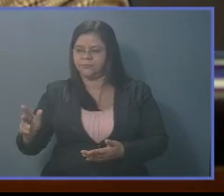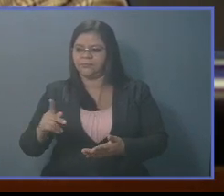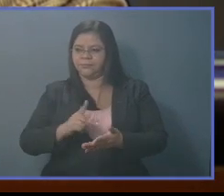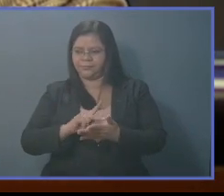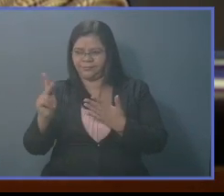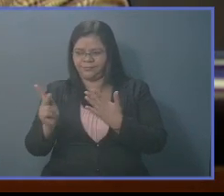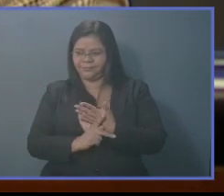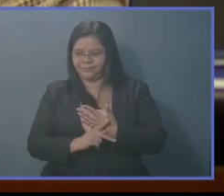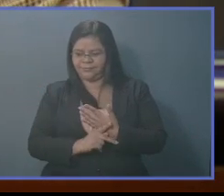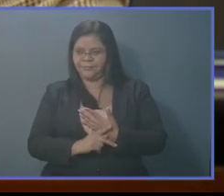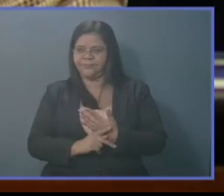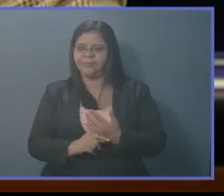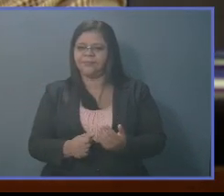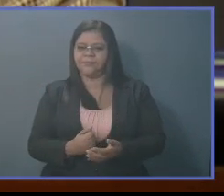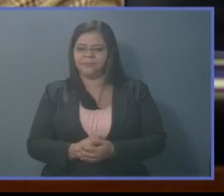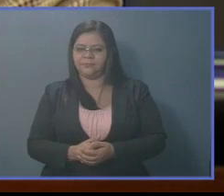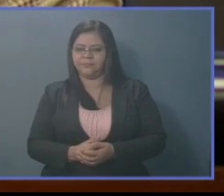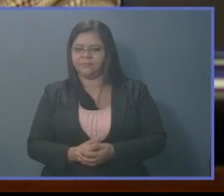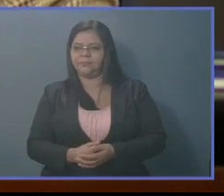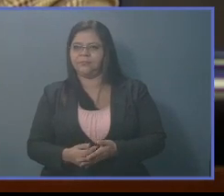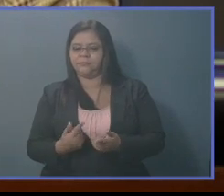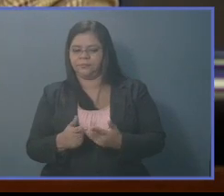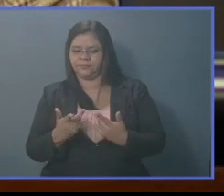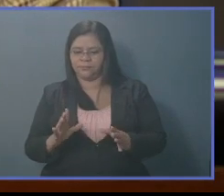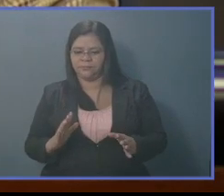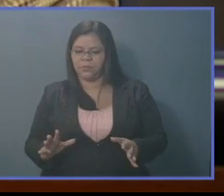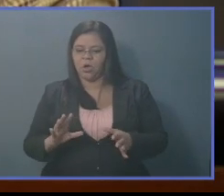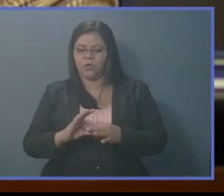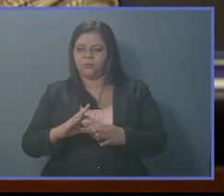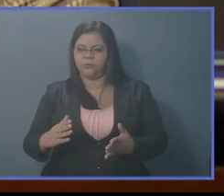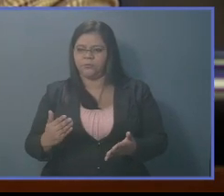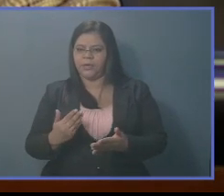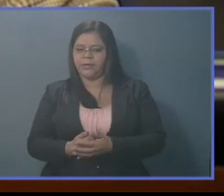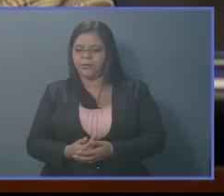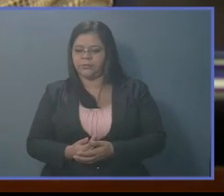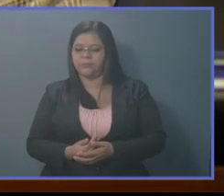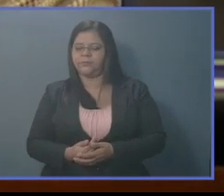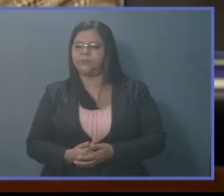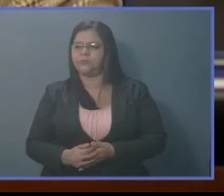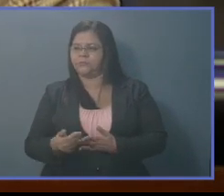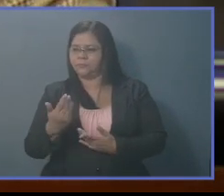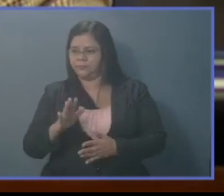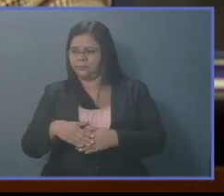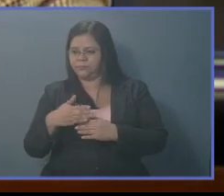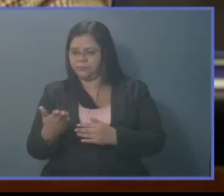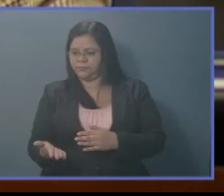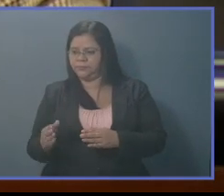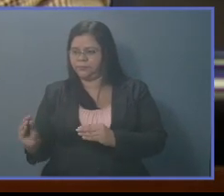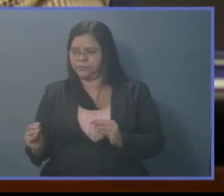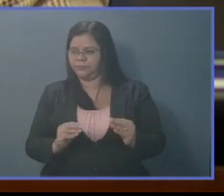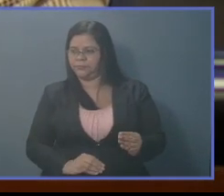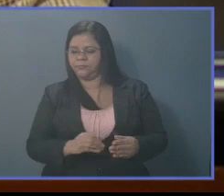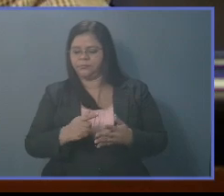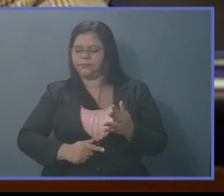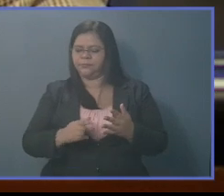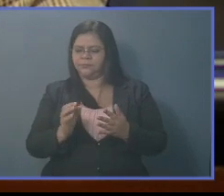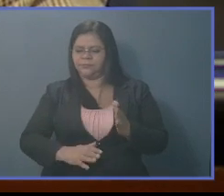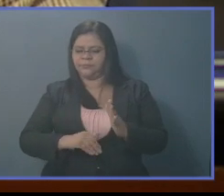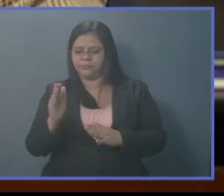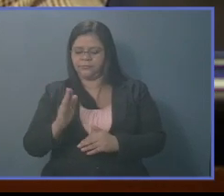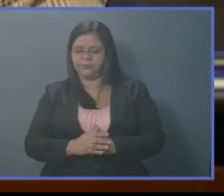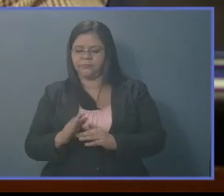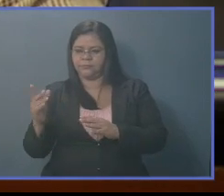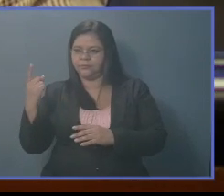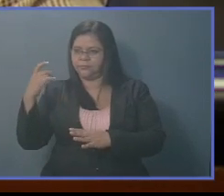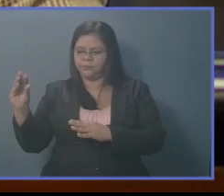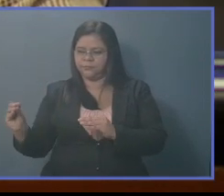presupuesto. El plan deberá ser enviado a la Asamblea Legislativa a más tardar 5 días después de la entrada en vigencia de la presente ley, y la falta de